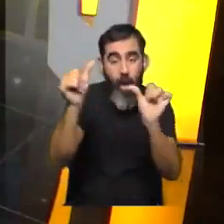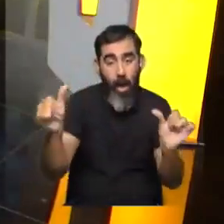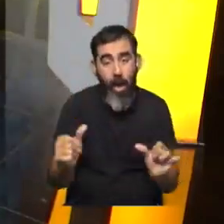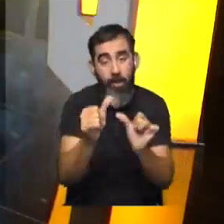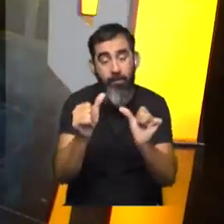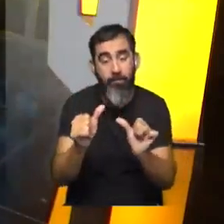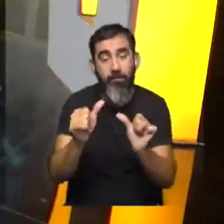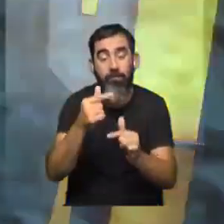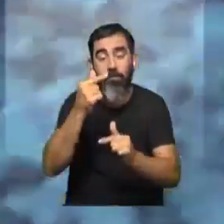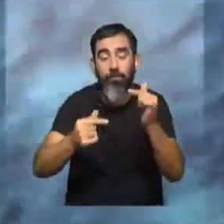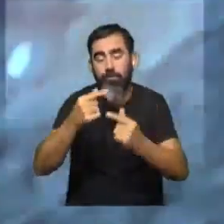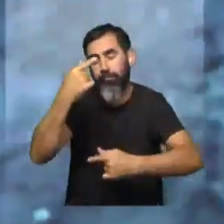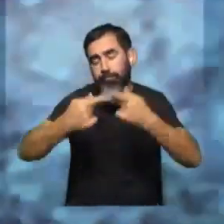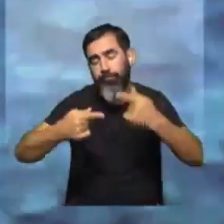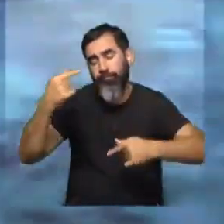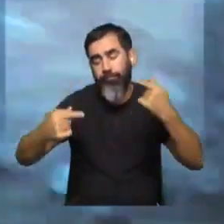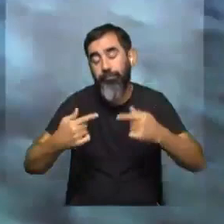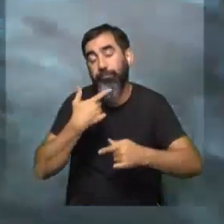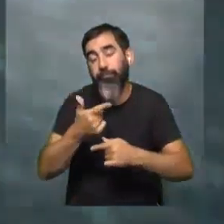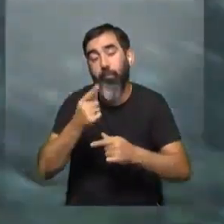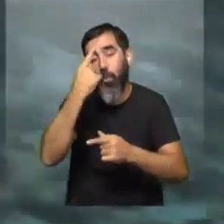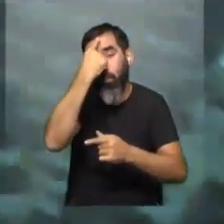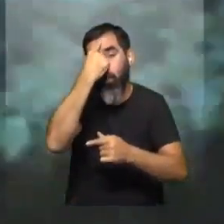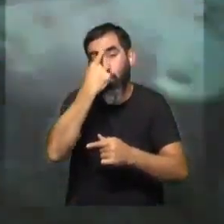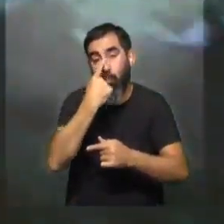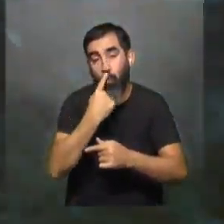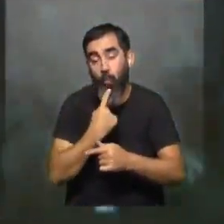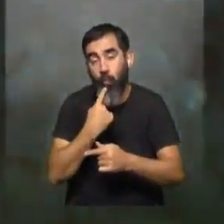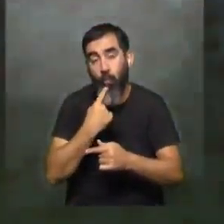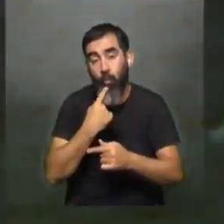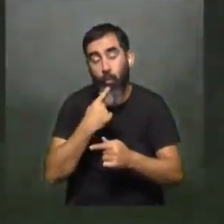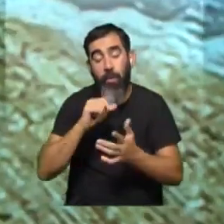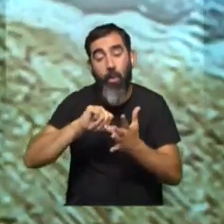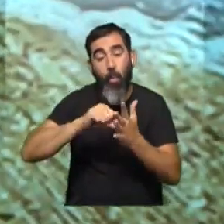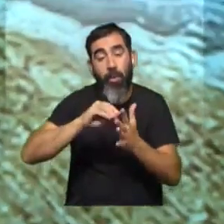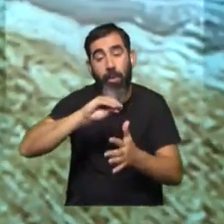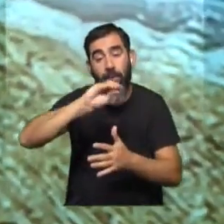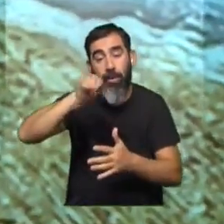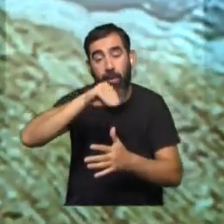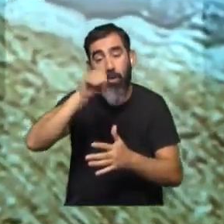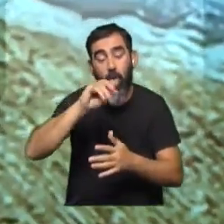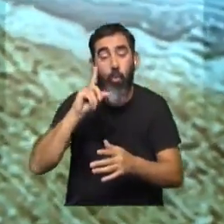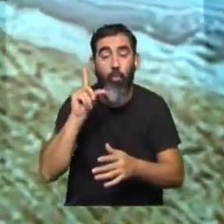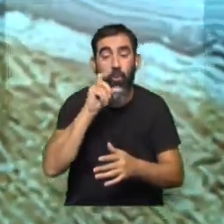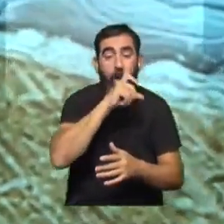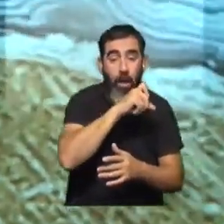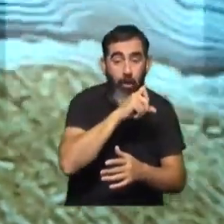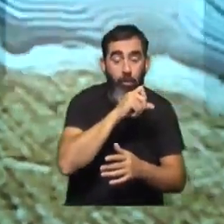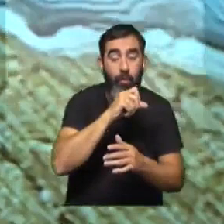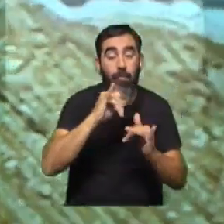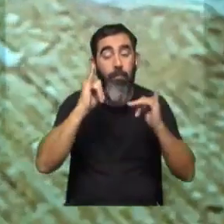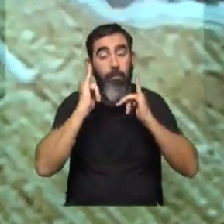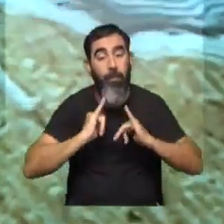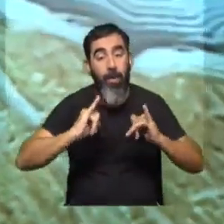incluir cosas tan variadas como el museo en sitio de las huellas de dinosaurio en Tacuarembó, el recorrido geológico